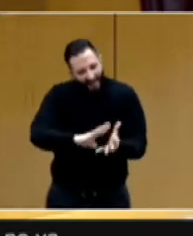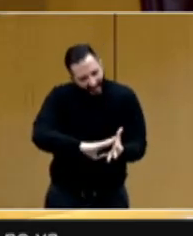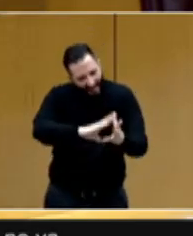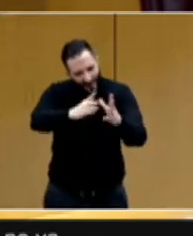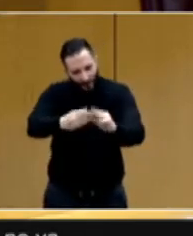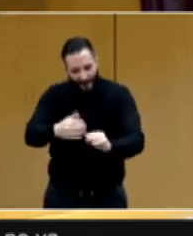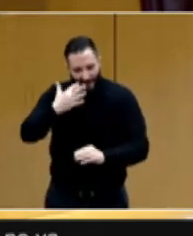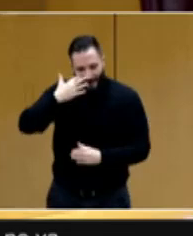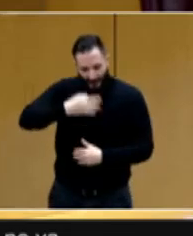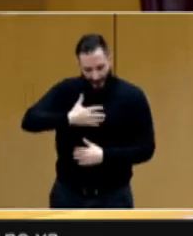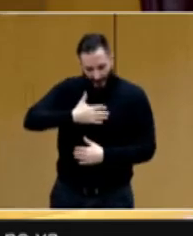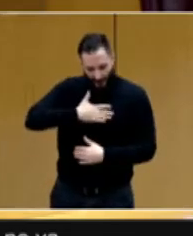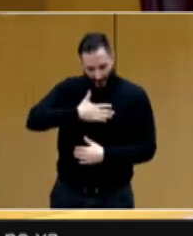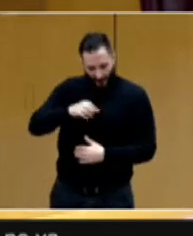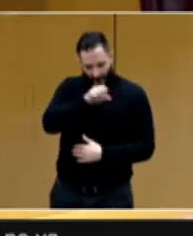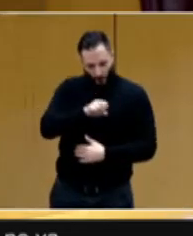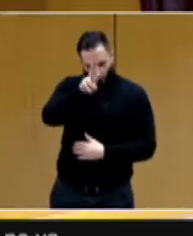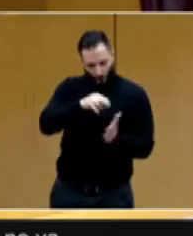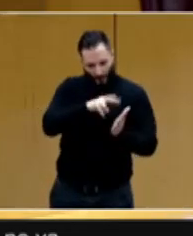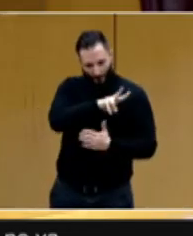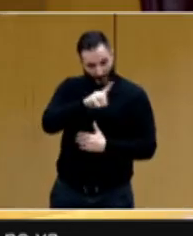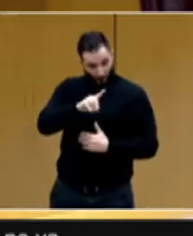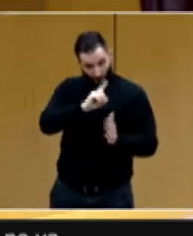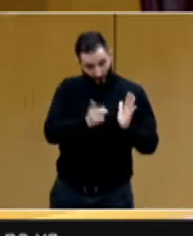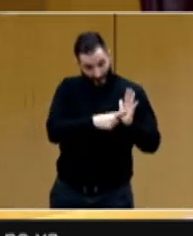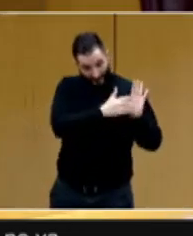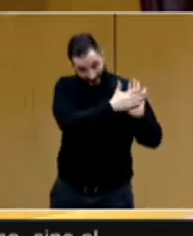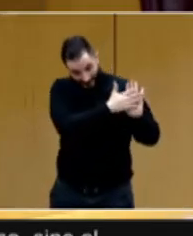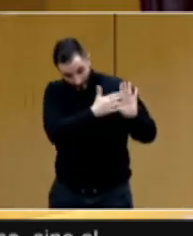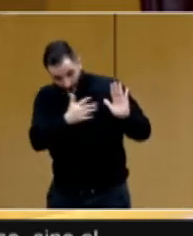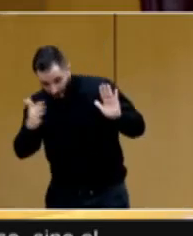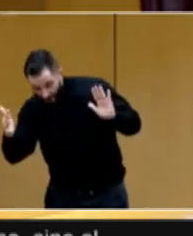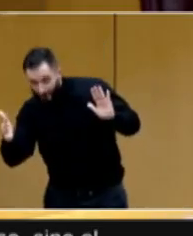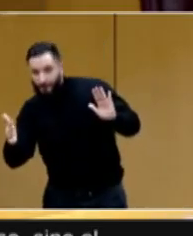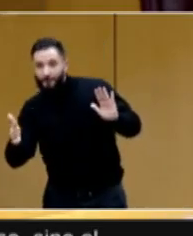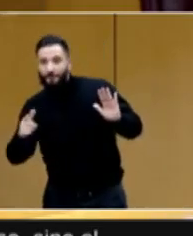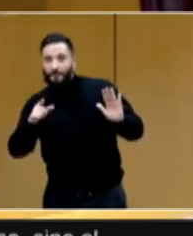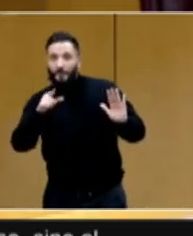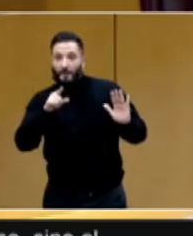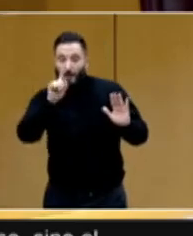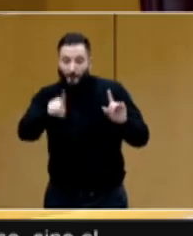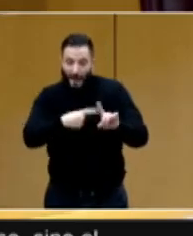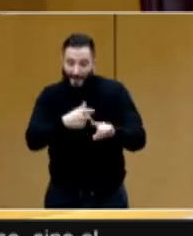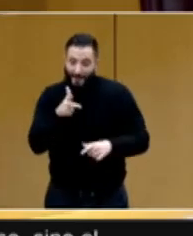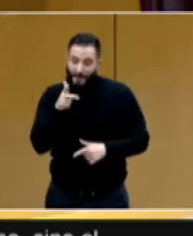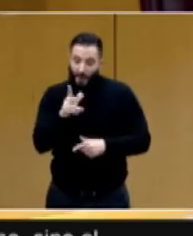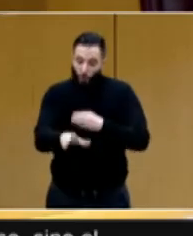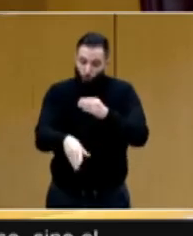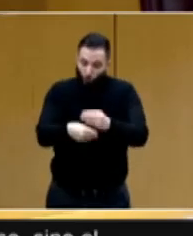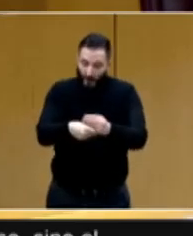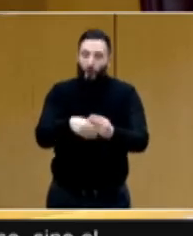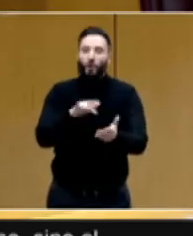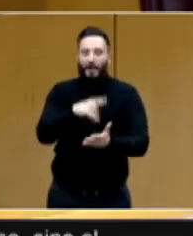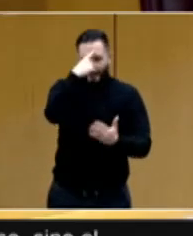8 2021 a lo que nos viene y a lo que en principio nos es aplicable como derecho supletorio las propias instituciones que nosotros tenemos